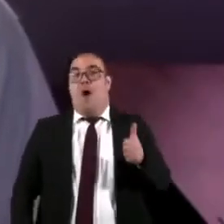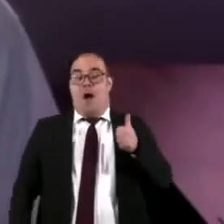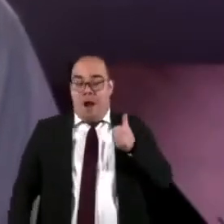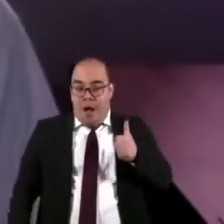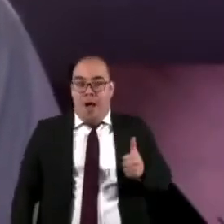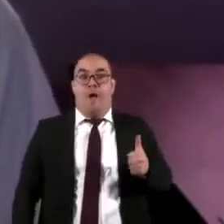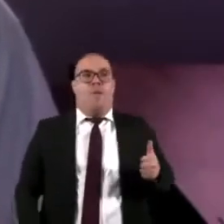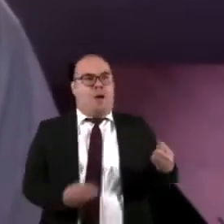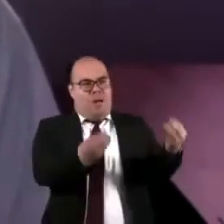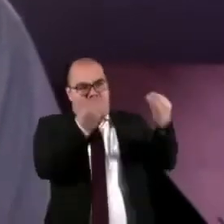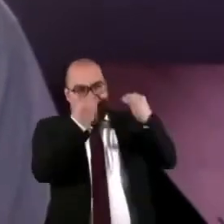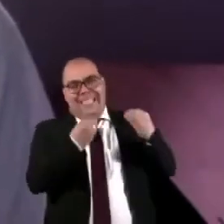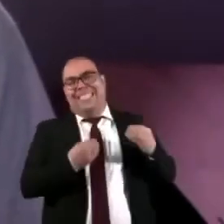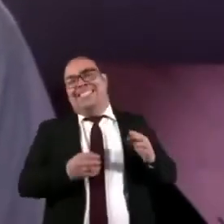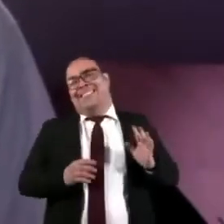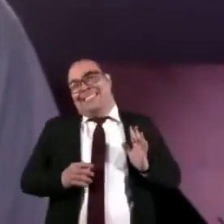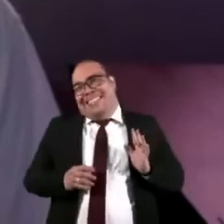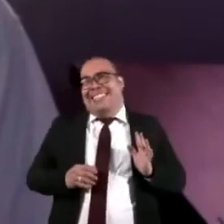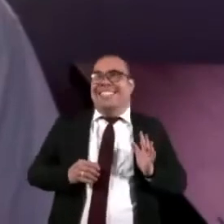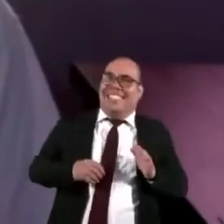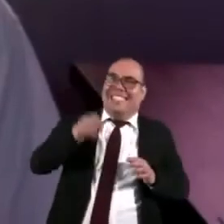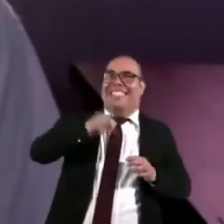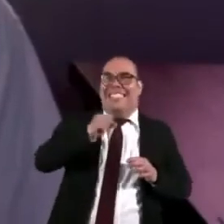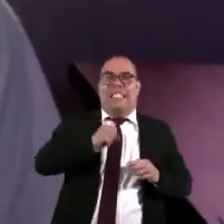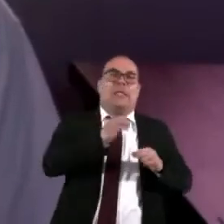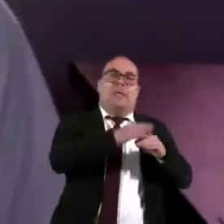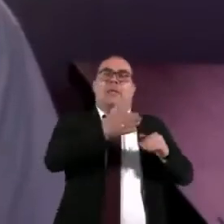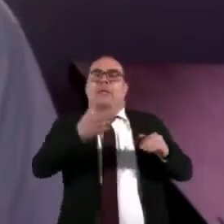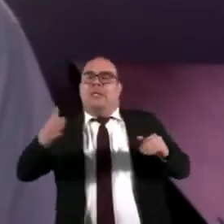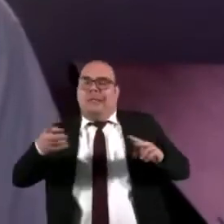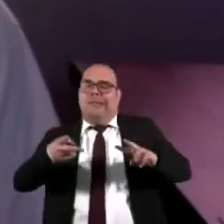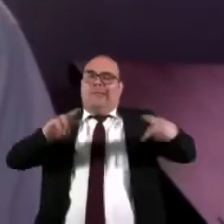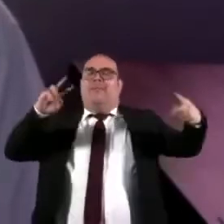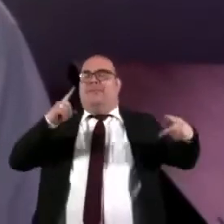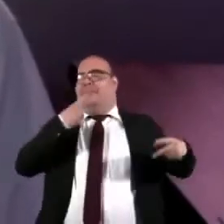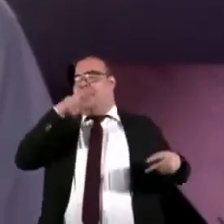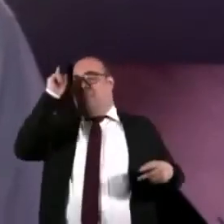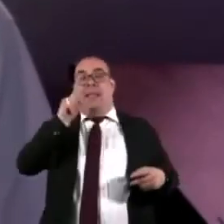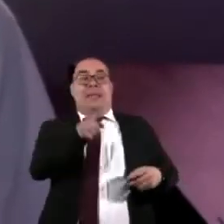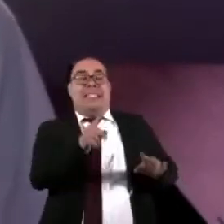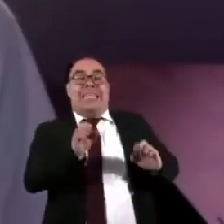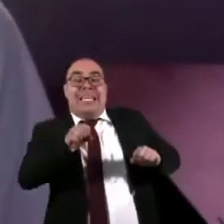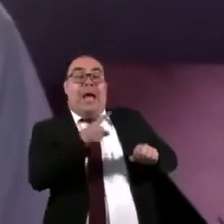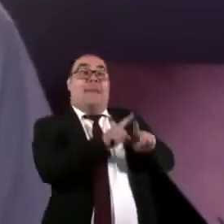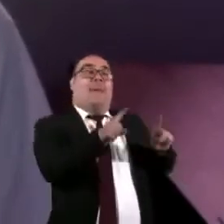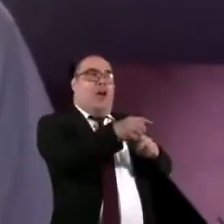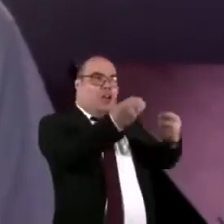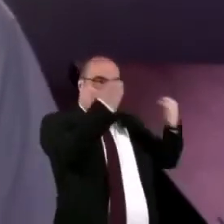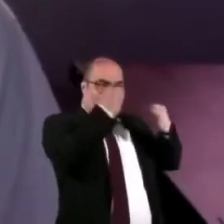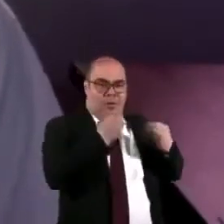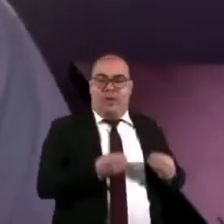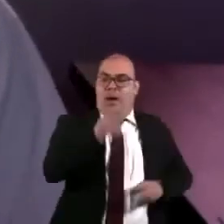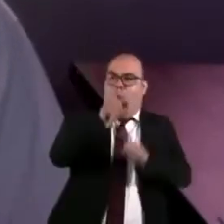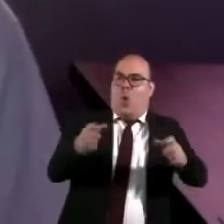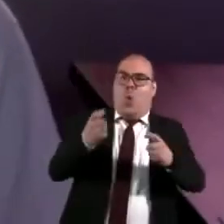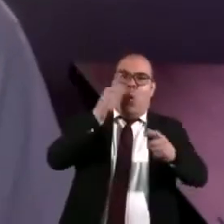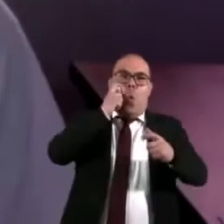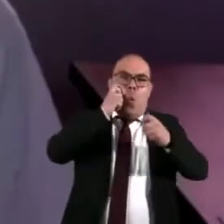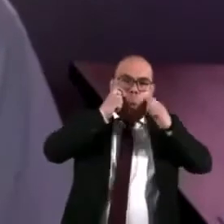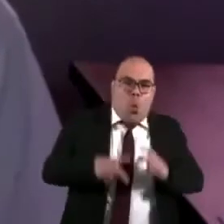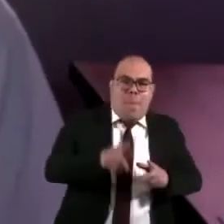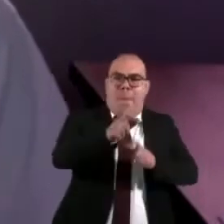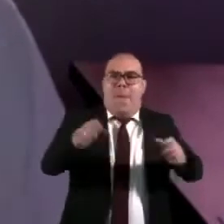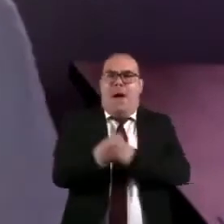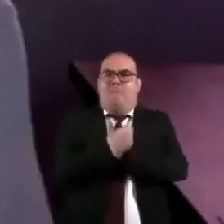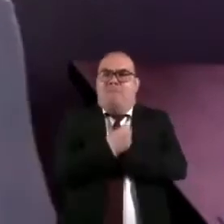suena de pronto contradictoria con todo lo que pasó, pero dándole una formación uno muy humana, de amor a la humanidad, de amor a los